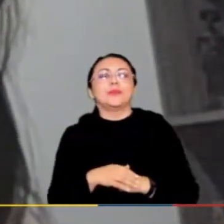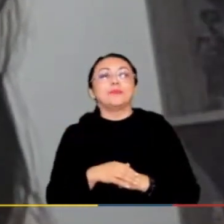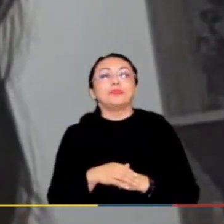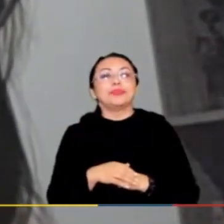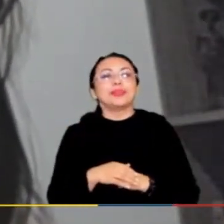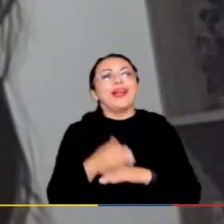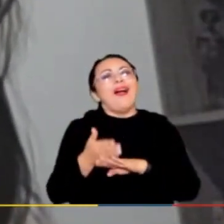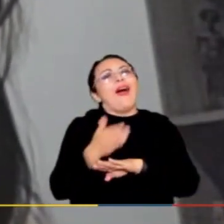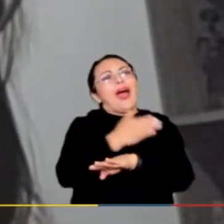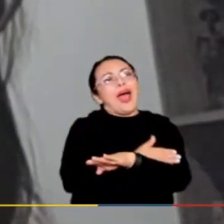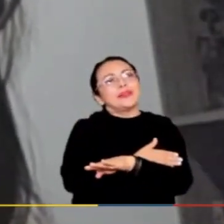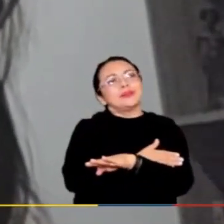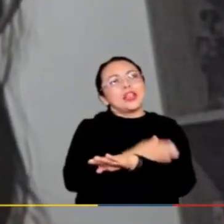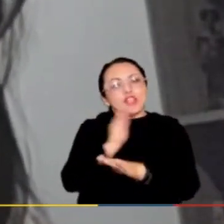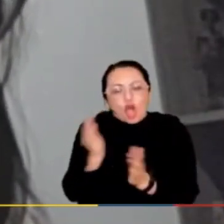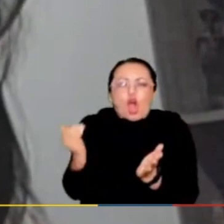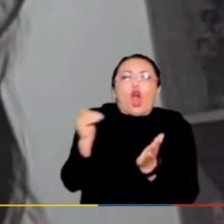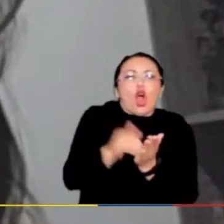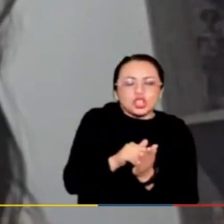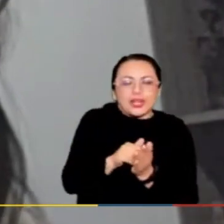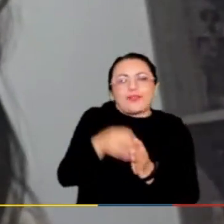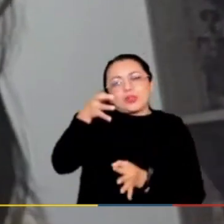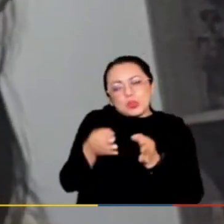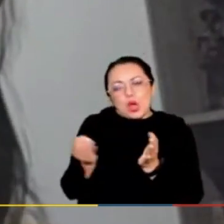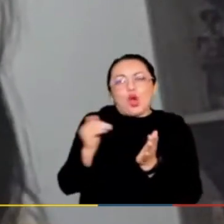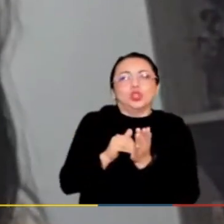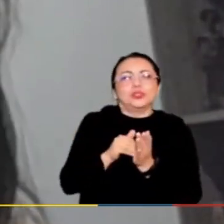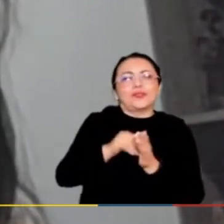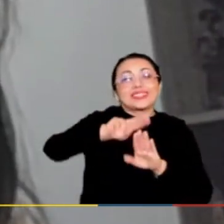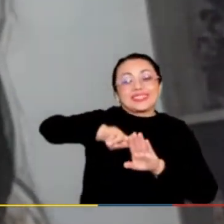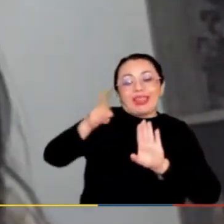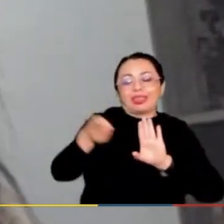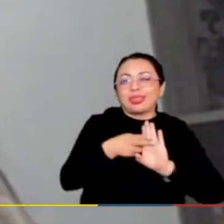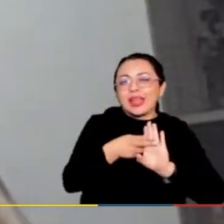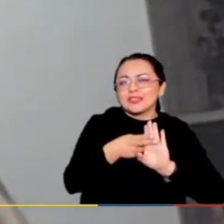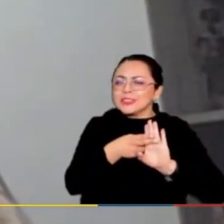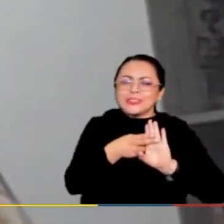Oportunamente fue apelada la sentencia y dentro